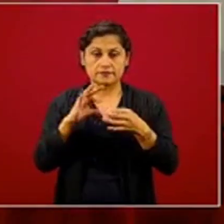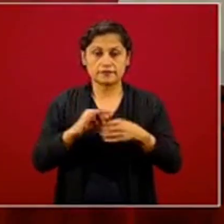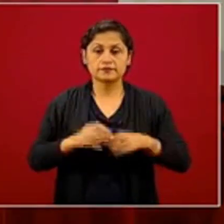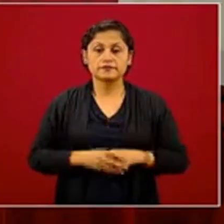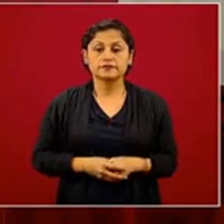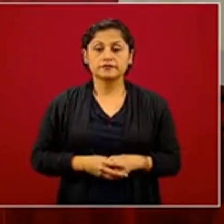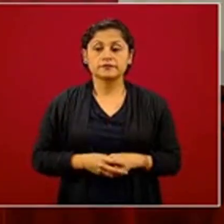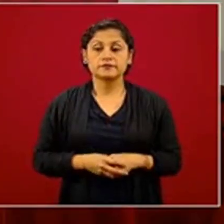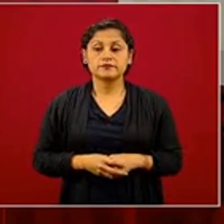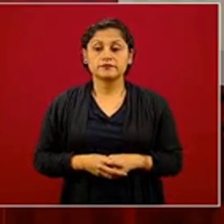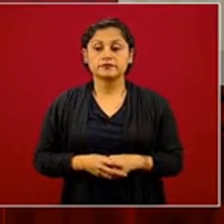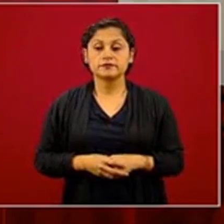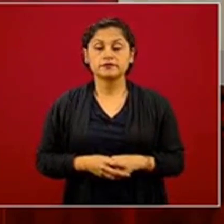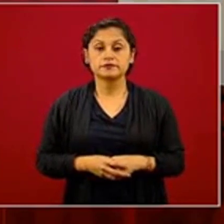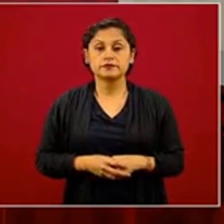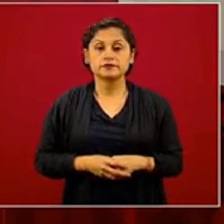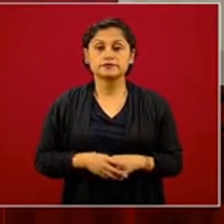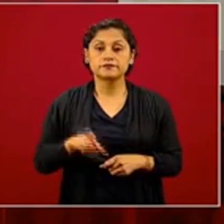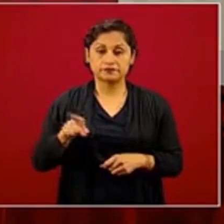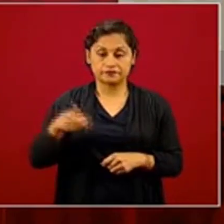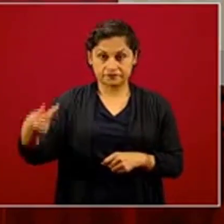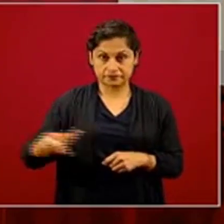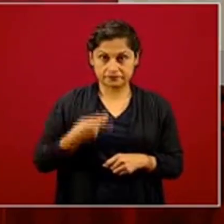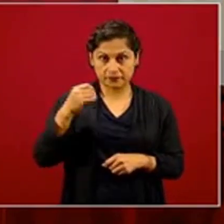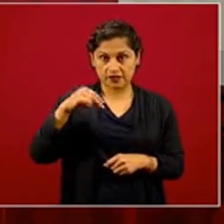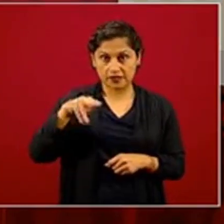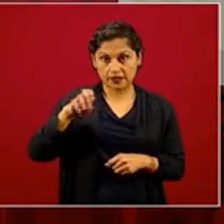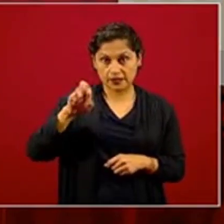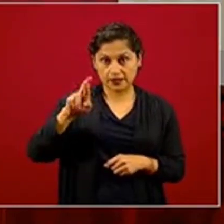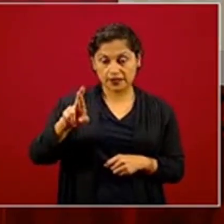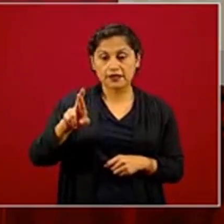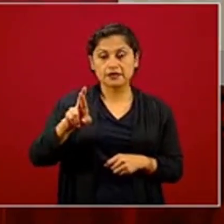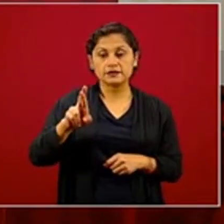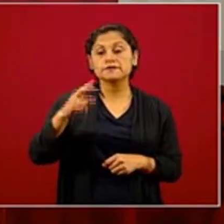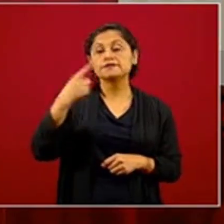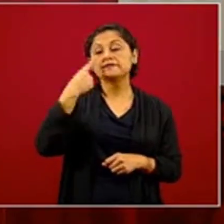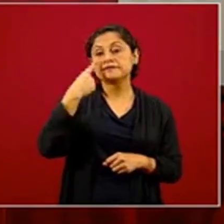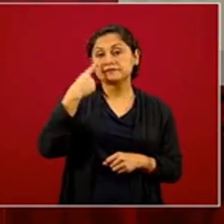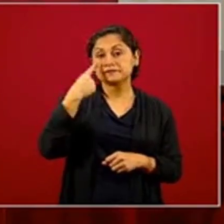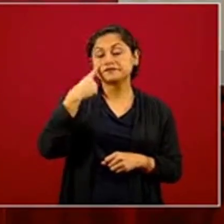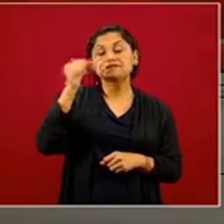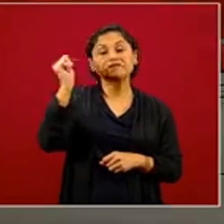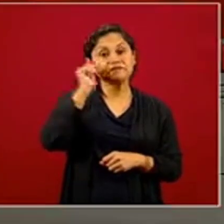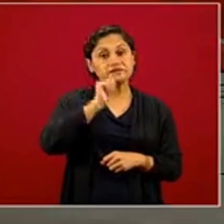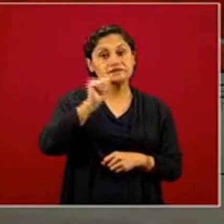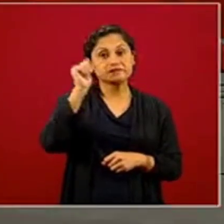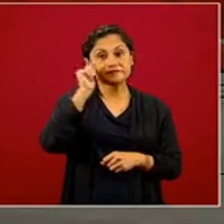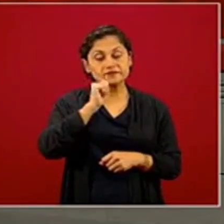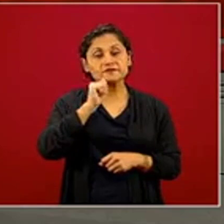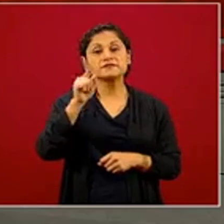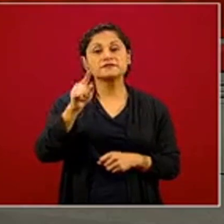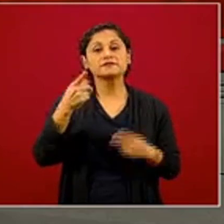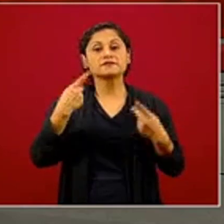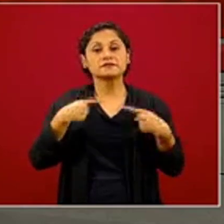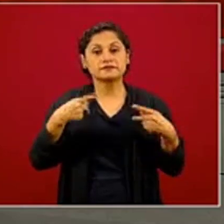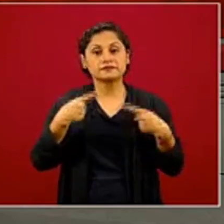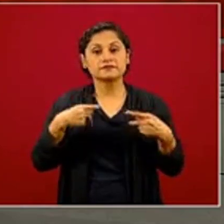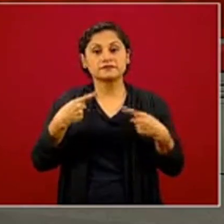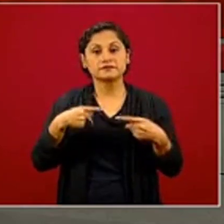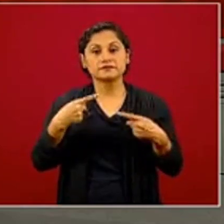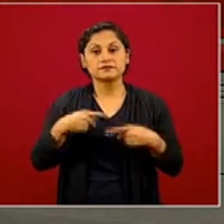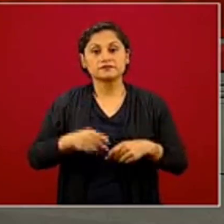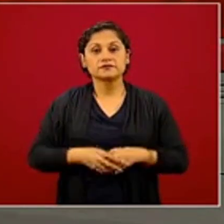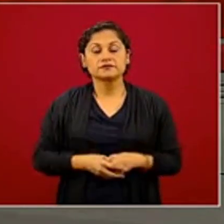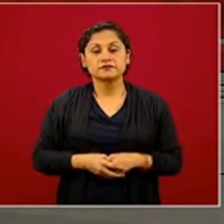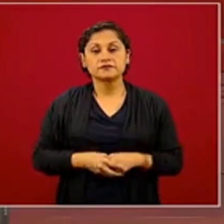gracias. Primero sobre el tema del INER. En todo momento hay que hacerle caso a las personas y en todo momento le hacemos caso a las personas